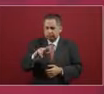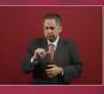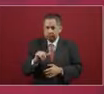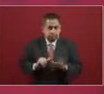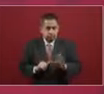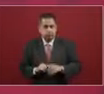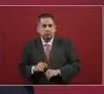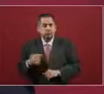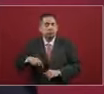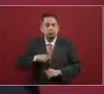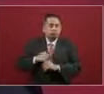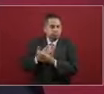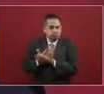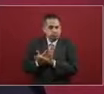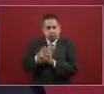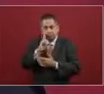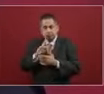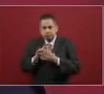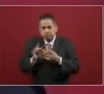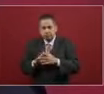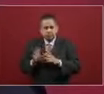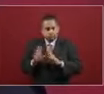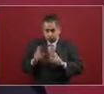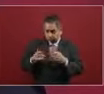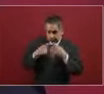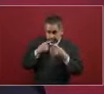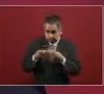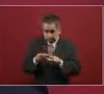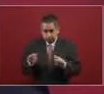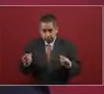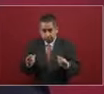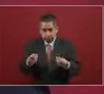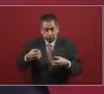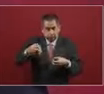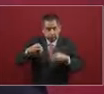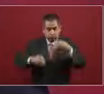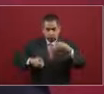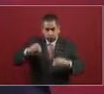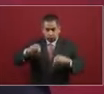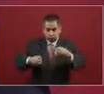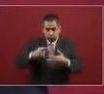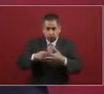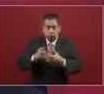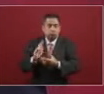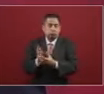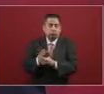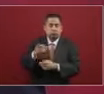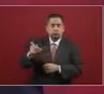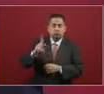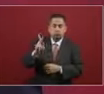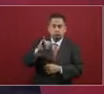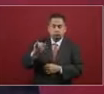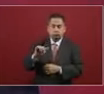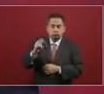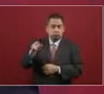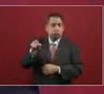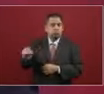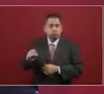esperando que se desahoguen los juicios que están en el Poder Judicial,